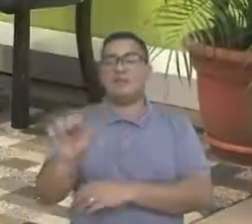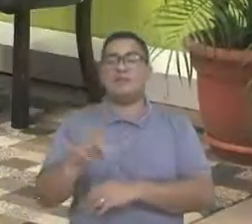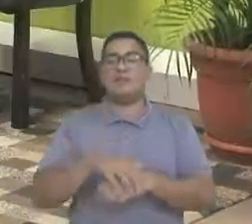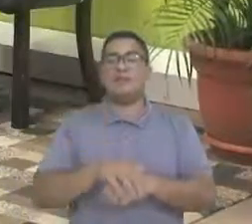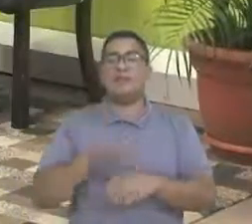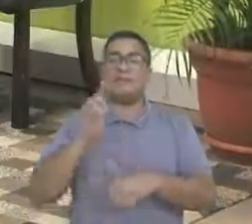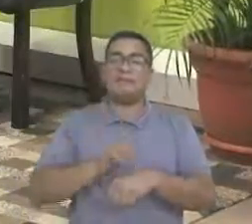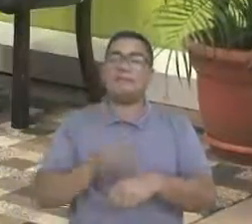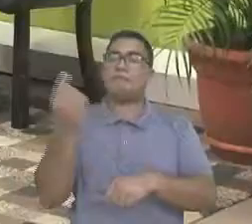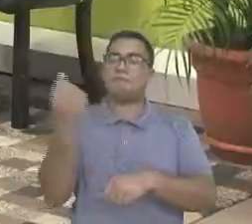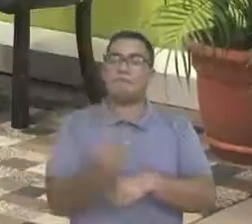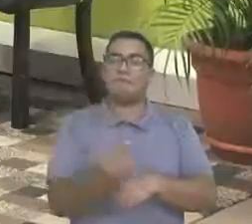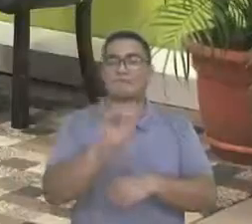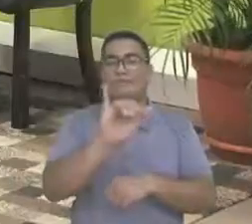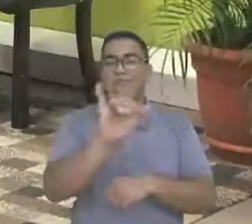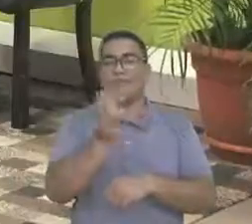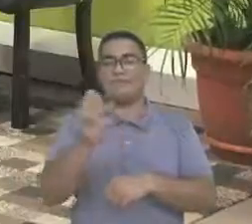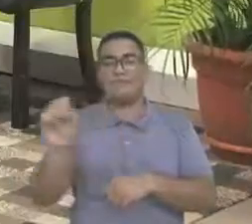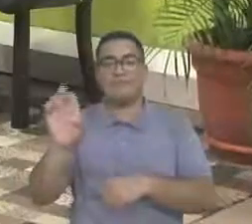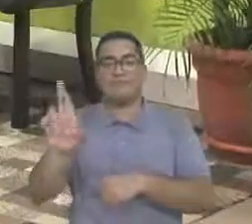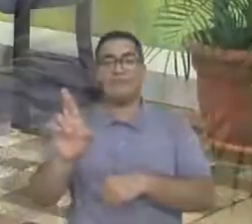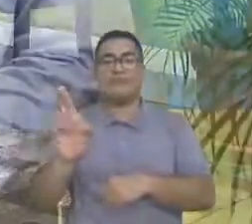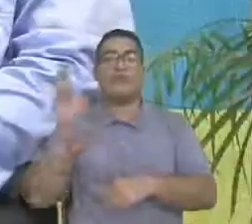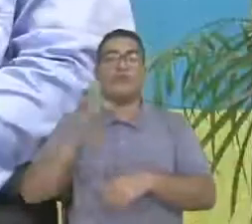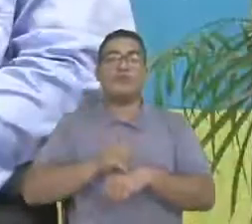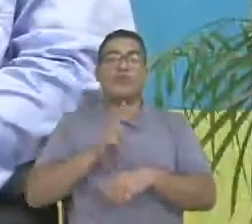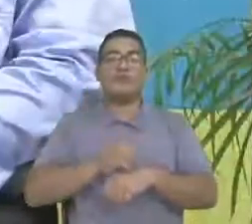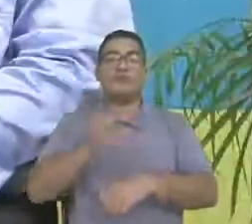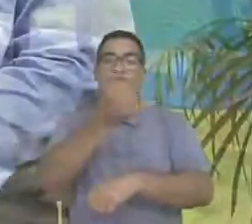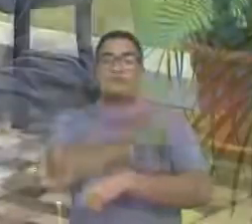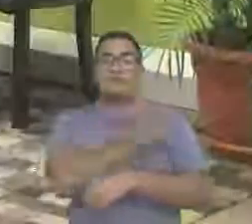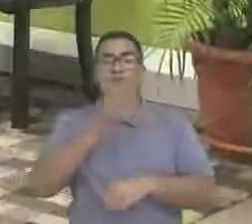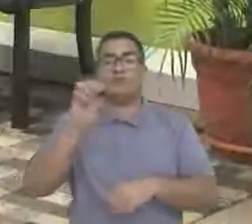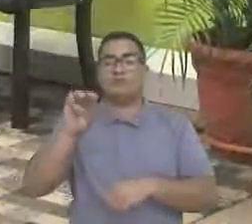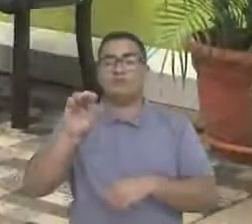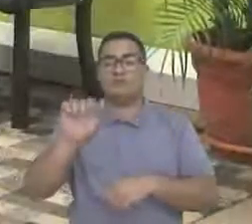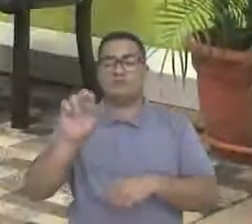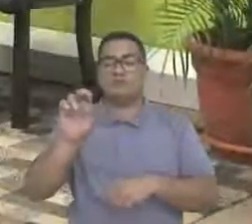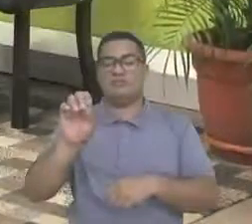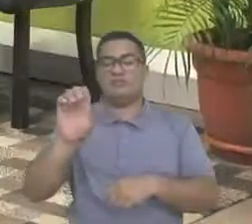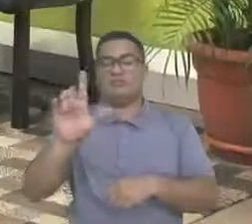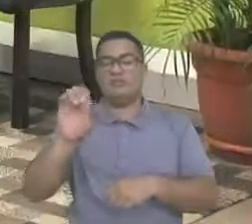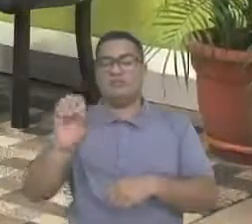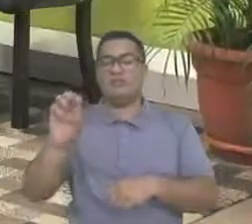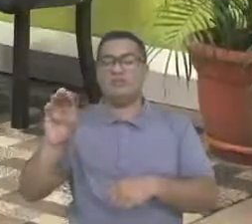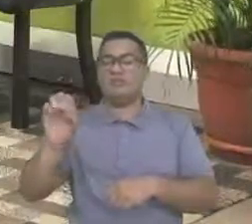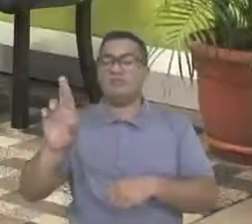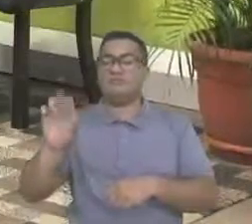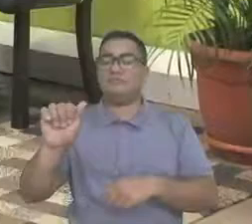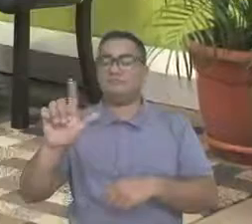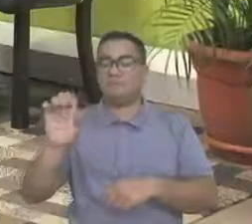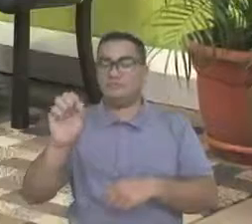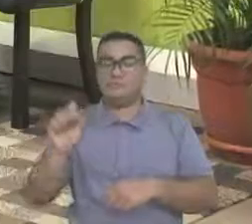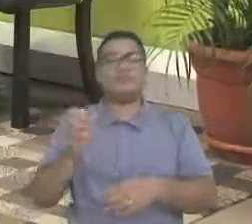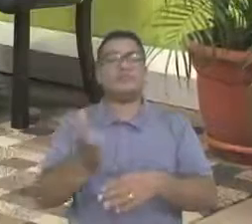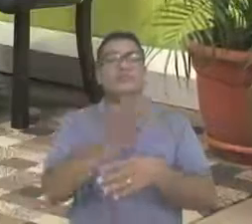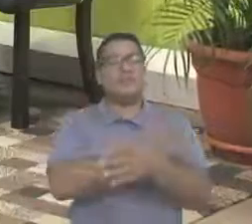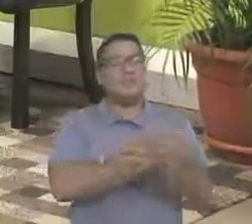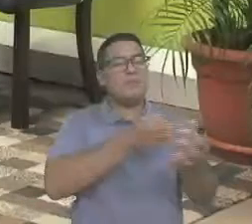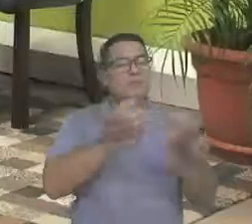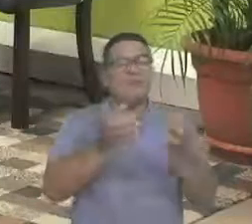es un médico internista del Hospital Manolo Morales. Doctor, ya usted nos hablaba de los